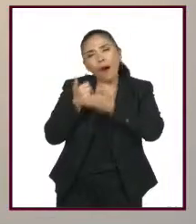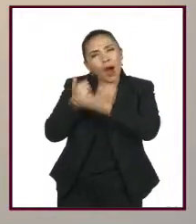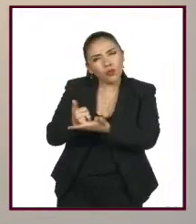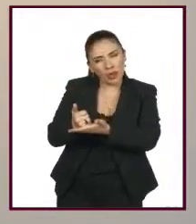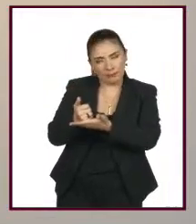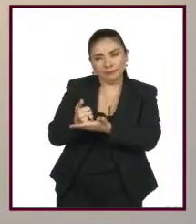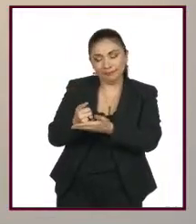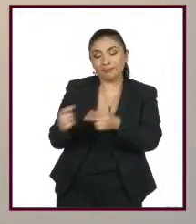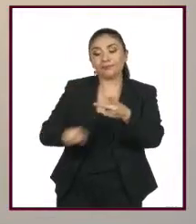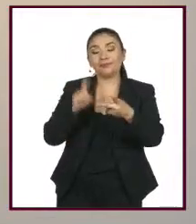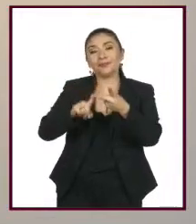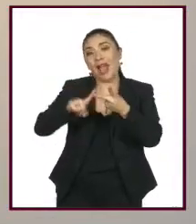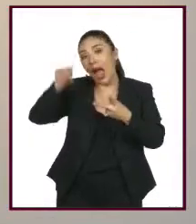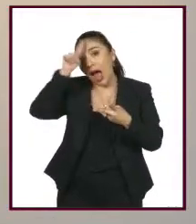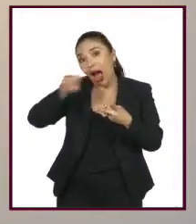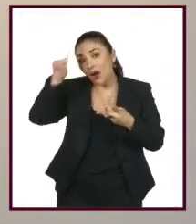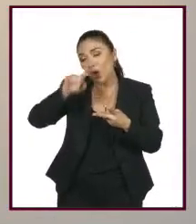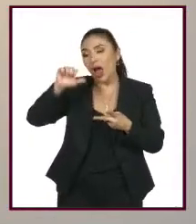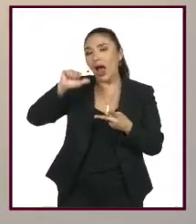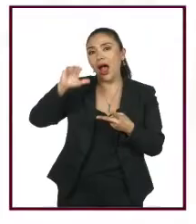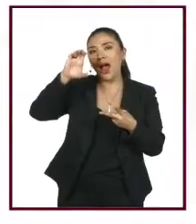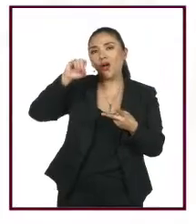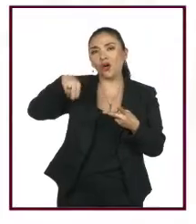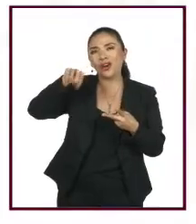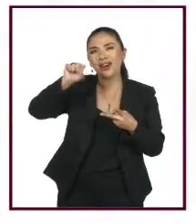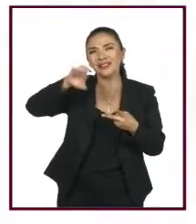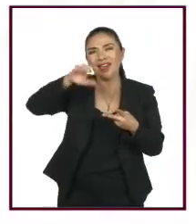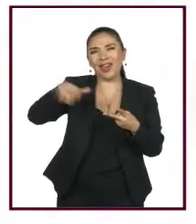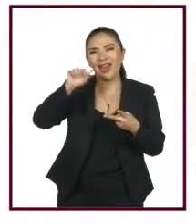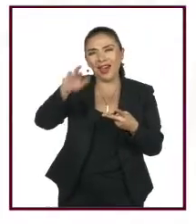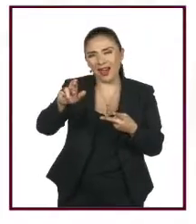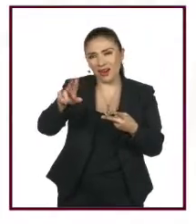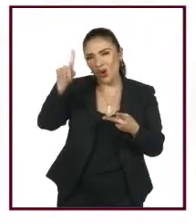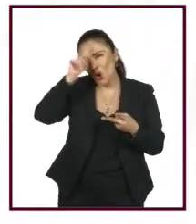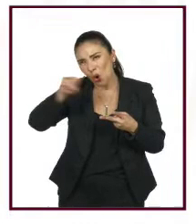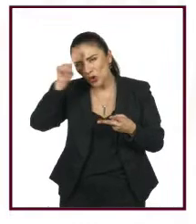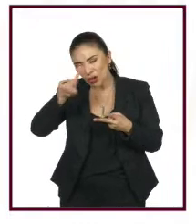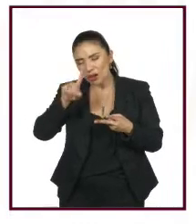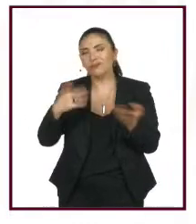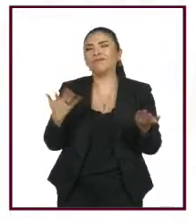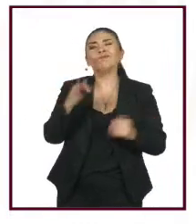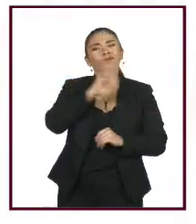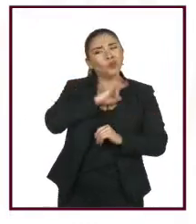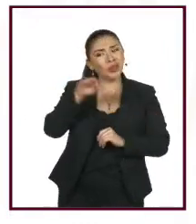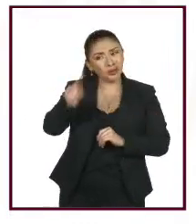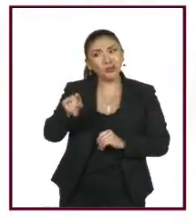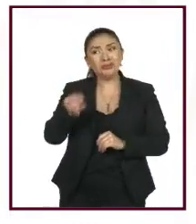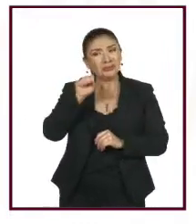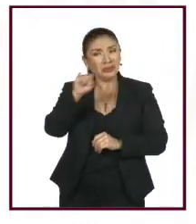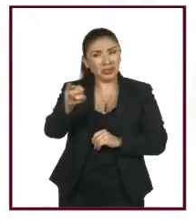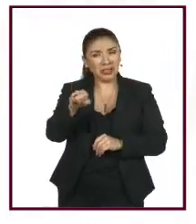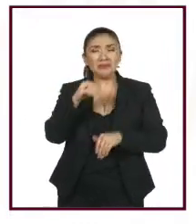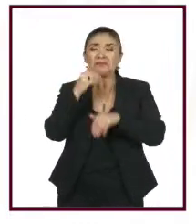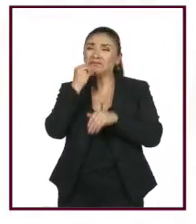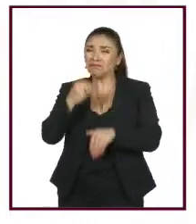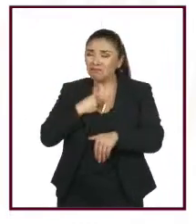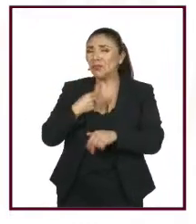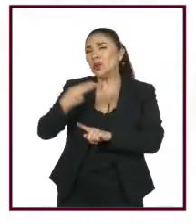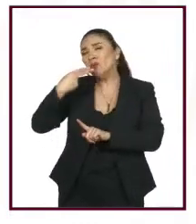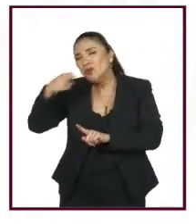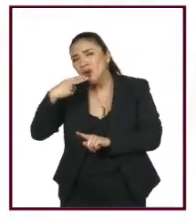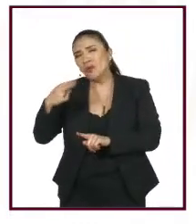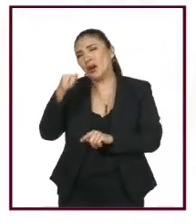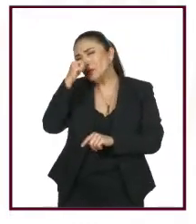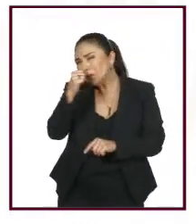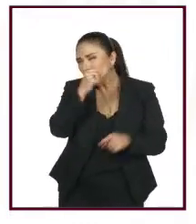la segunda A, que es aconsejar sobre pues las consecuencias negativas que implica el consumir cualquier sustancia, en este caso